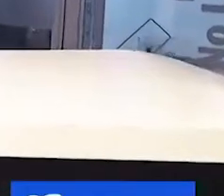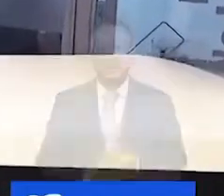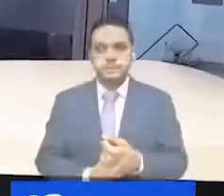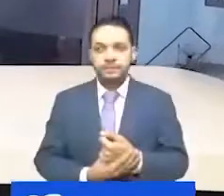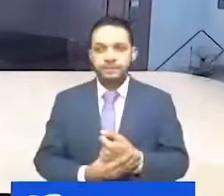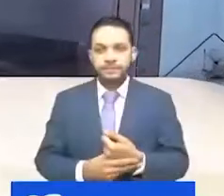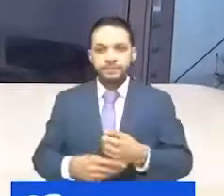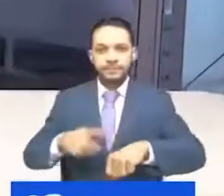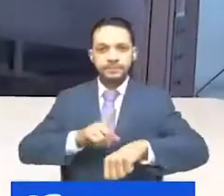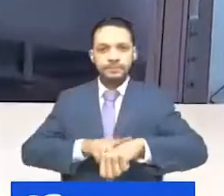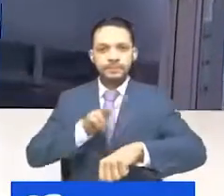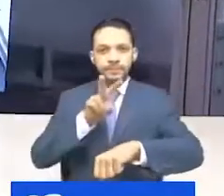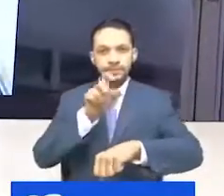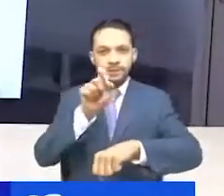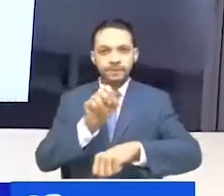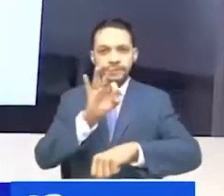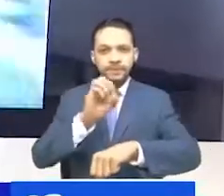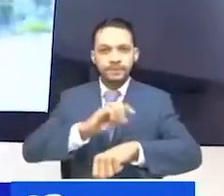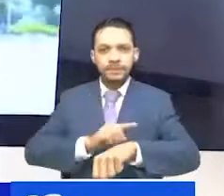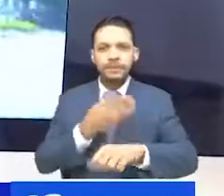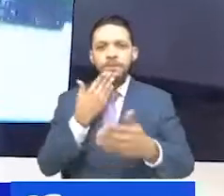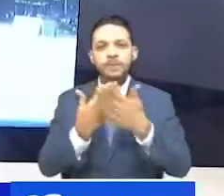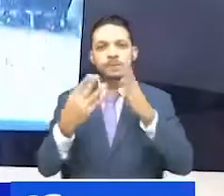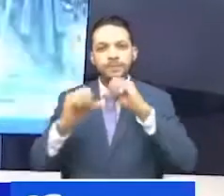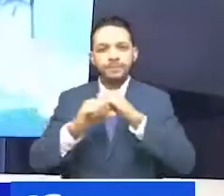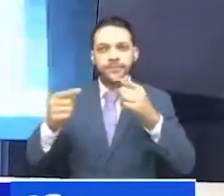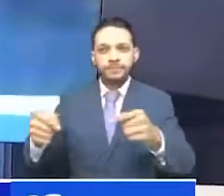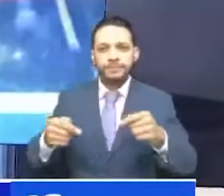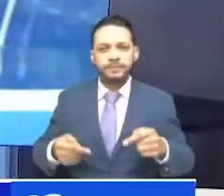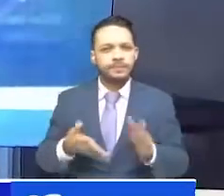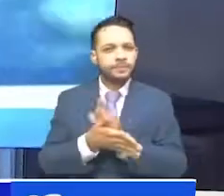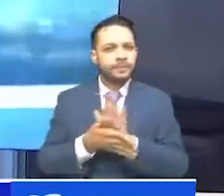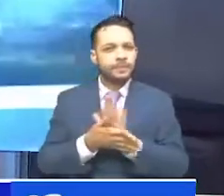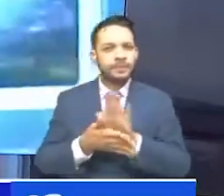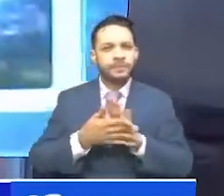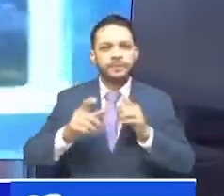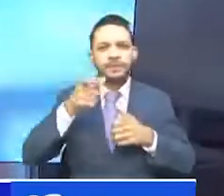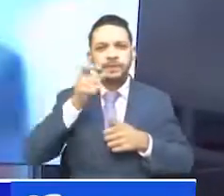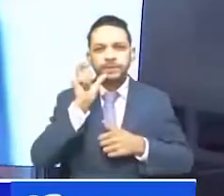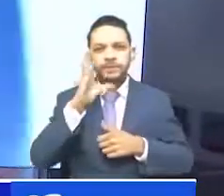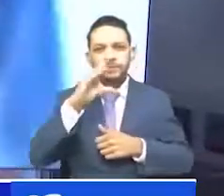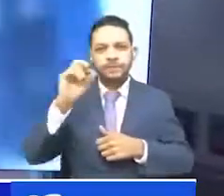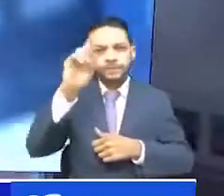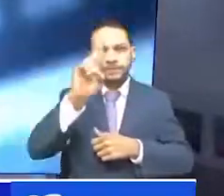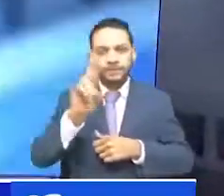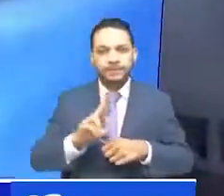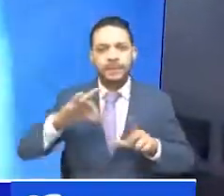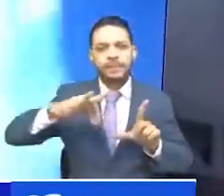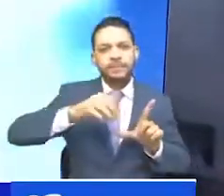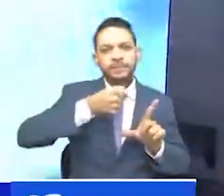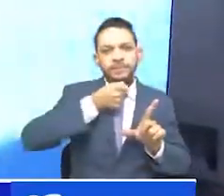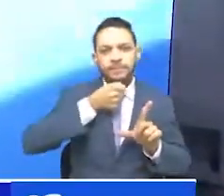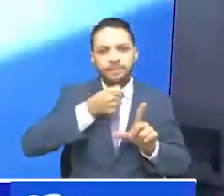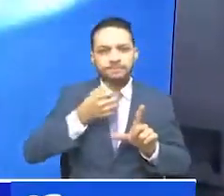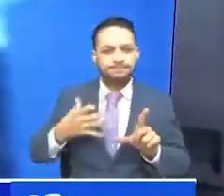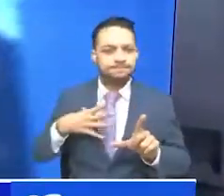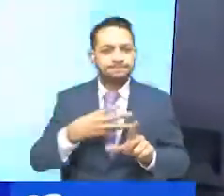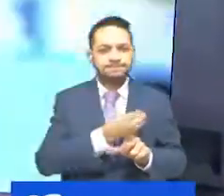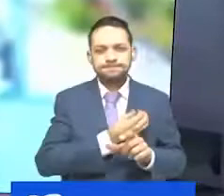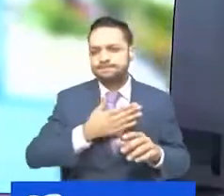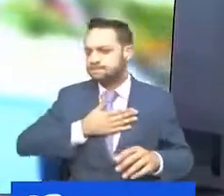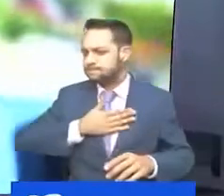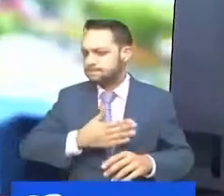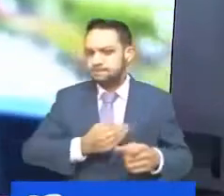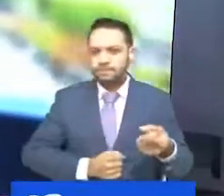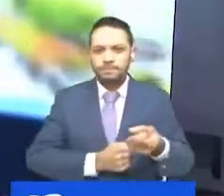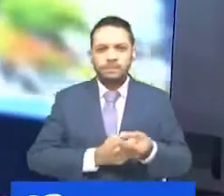Son las 7 de la noche, 30 minutos. Es un gusto saludarles a esta hora con toda la actualidad de Caldas Quindío y Risaralda en Telecafé Noticias. Para nosotros es un verdadero